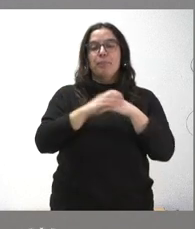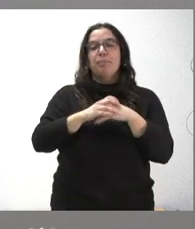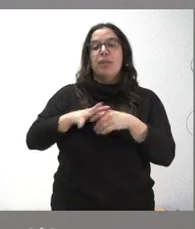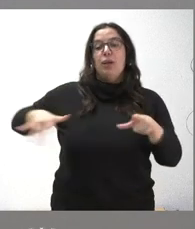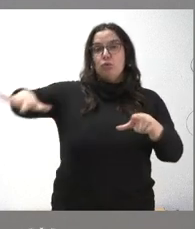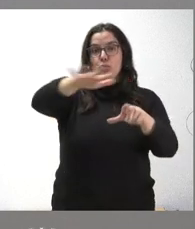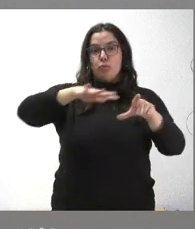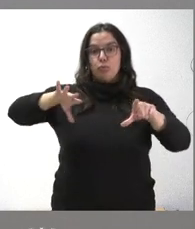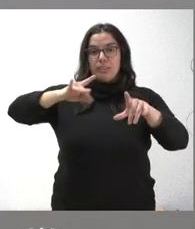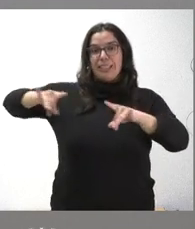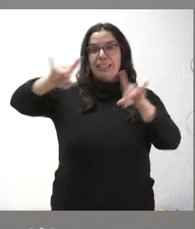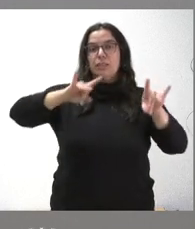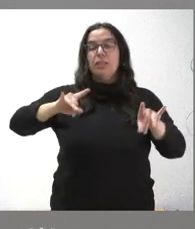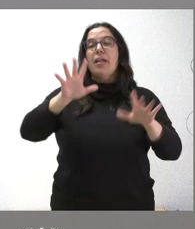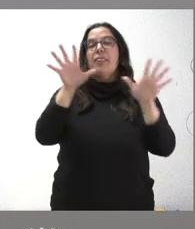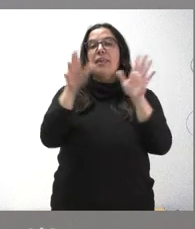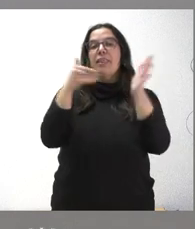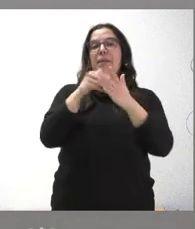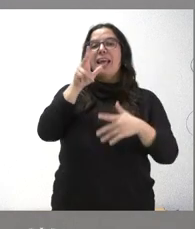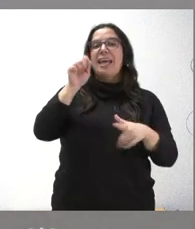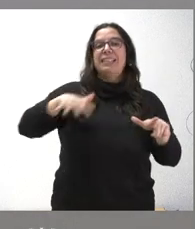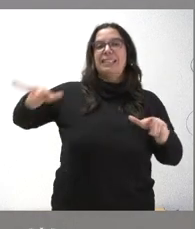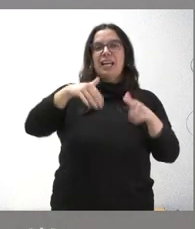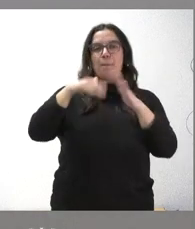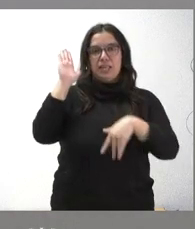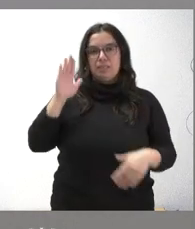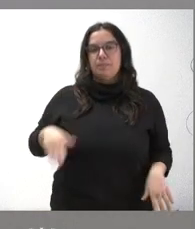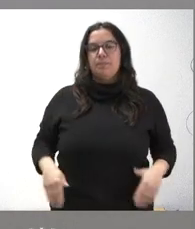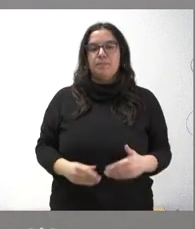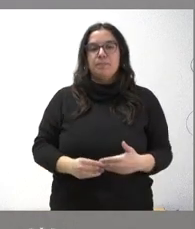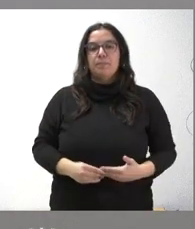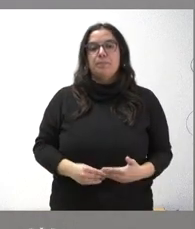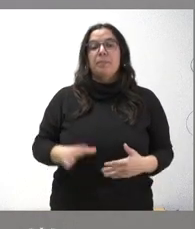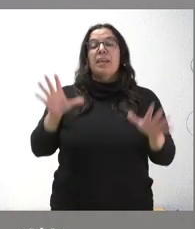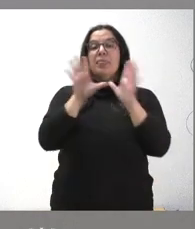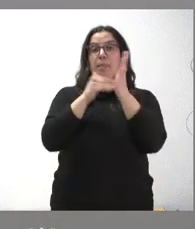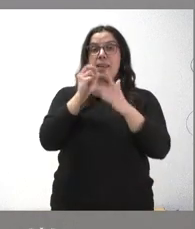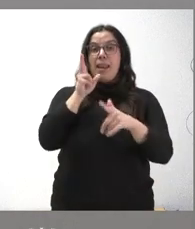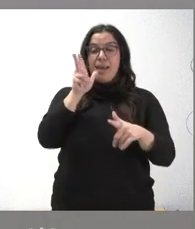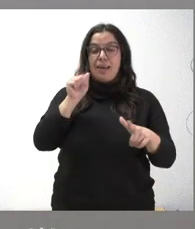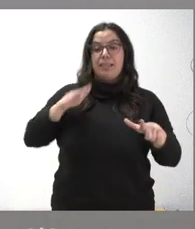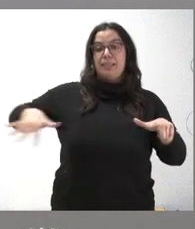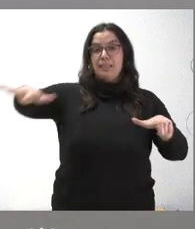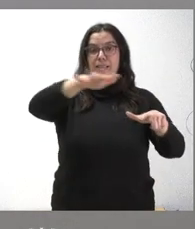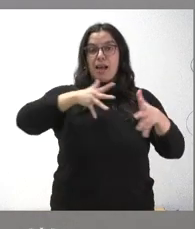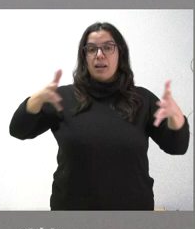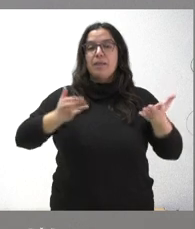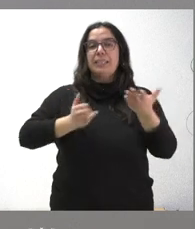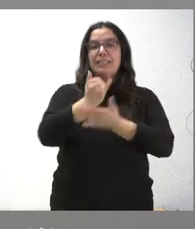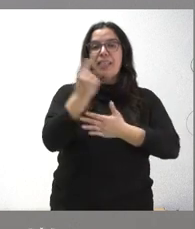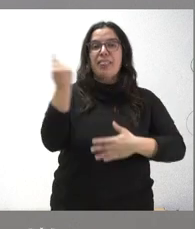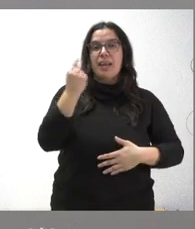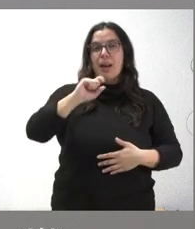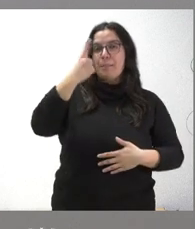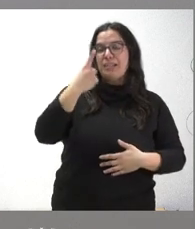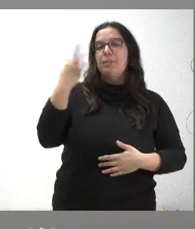concentración es de más de 10.000 hectáreas y estas 10.000 hectáreas predominan tierras de cultivo de cereales y